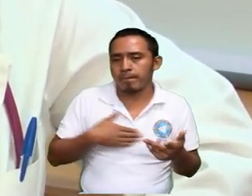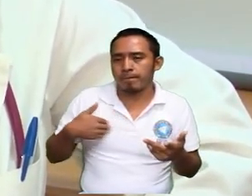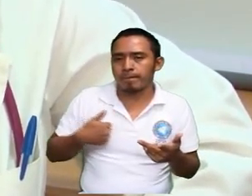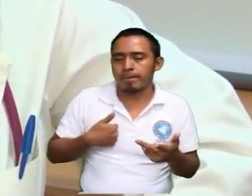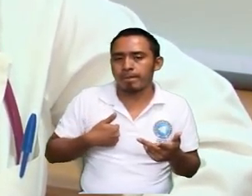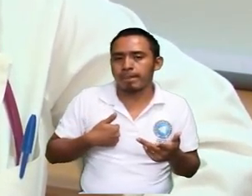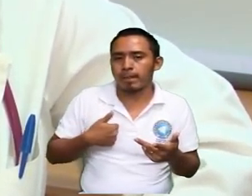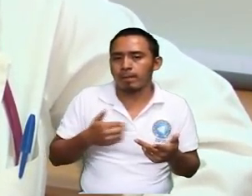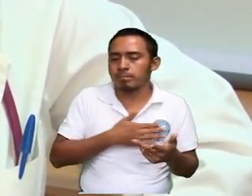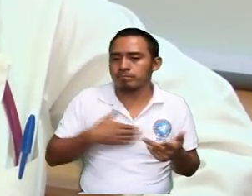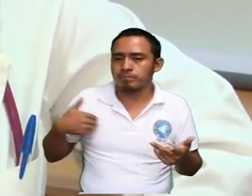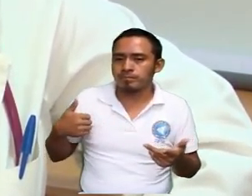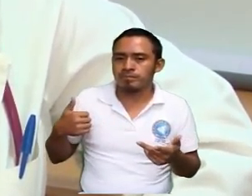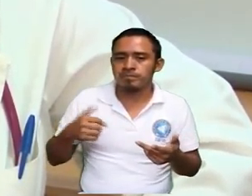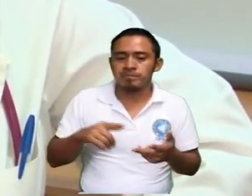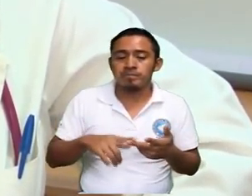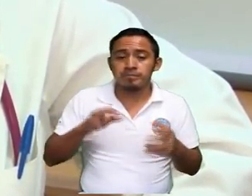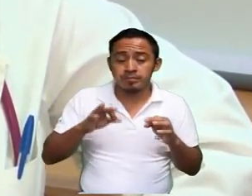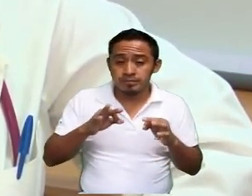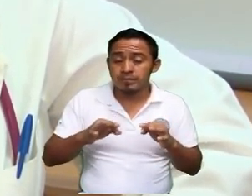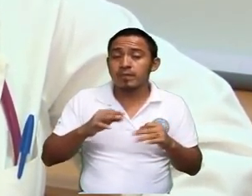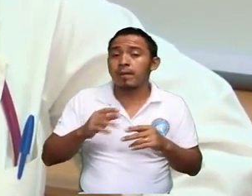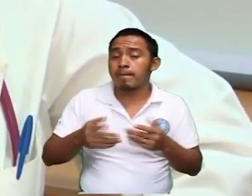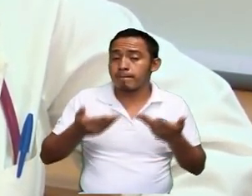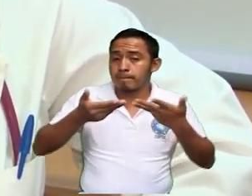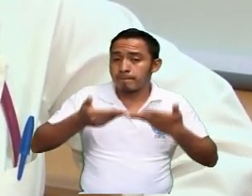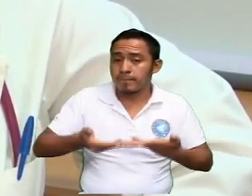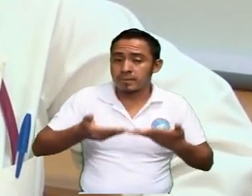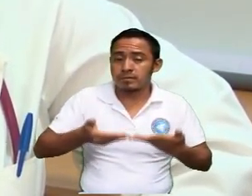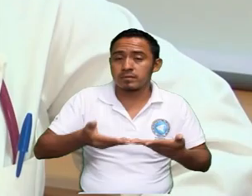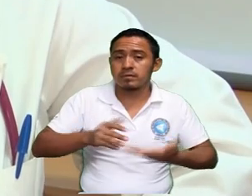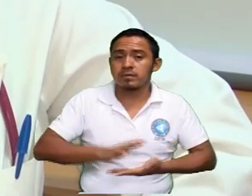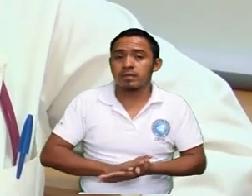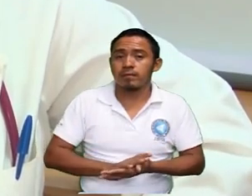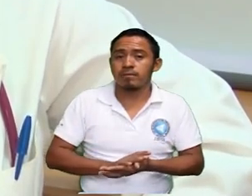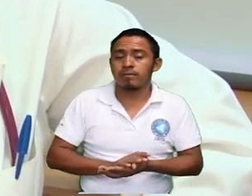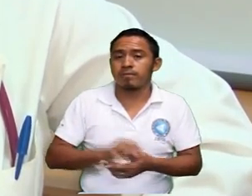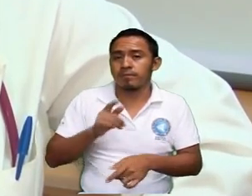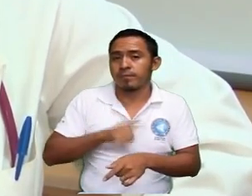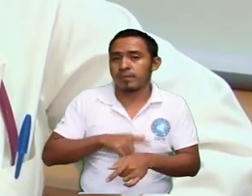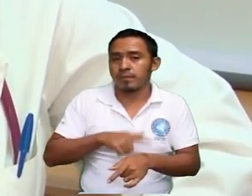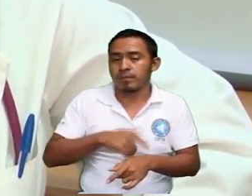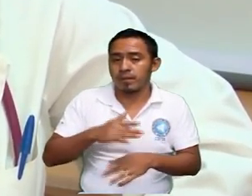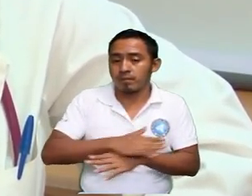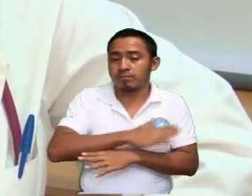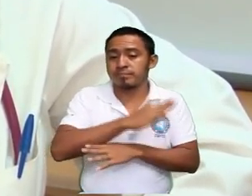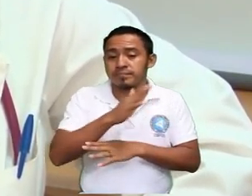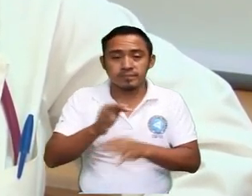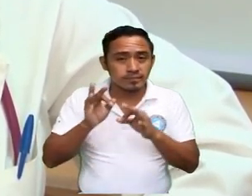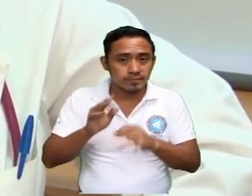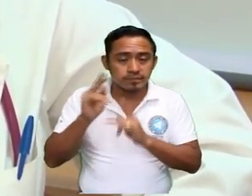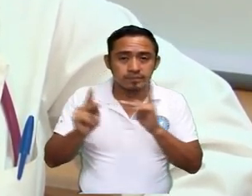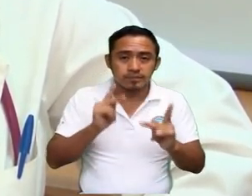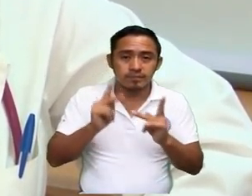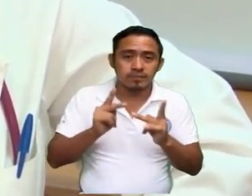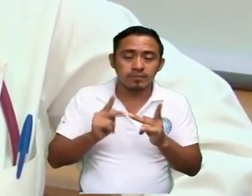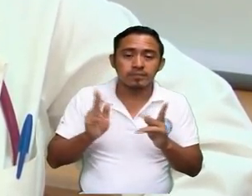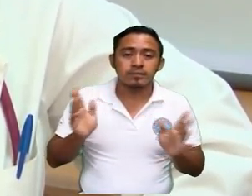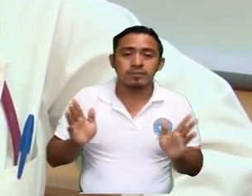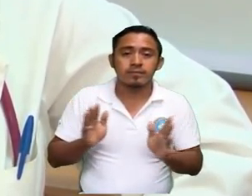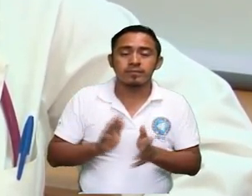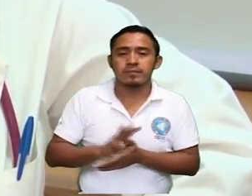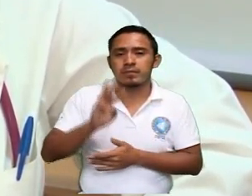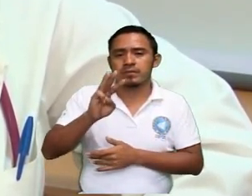que trate de alcanzar el peso que tiene un niño que nació a una edad gestacional que es la esperada, que